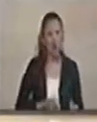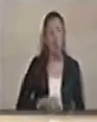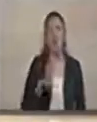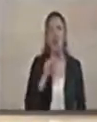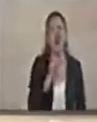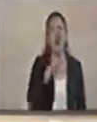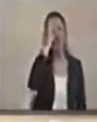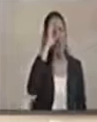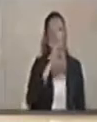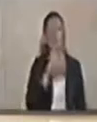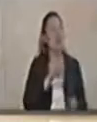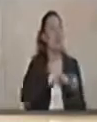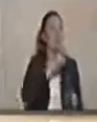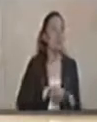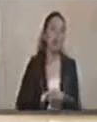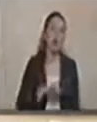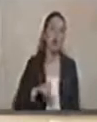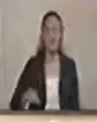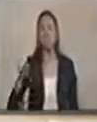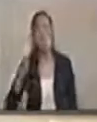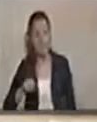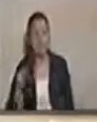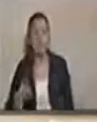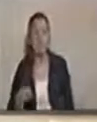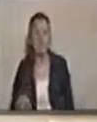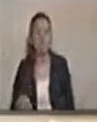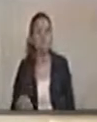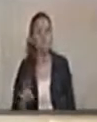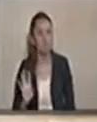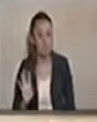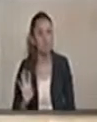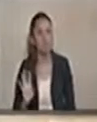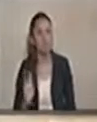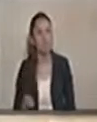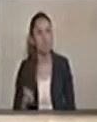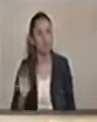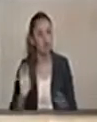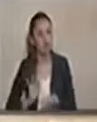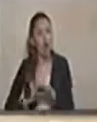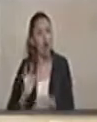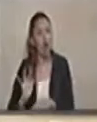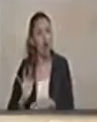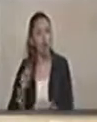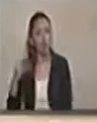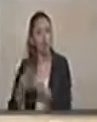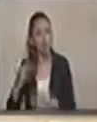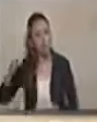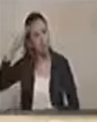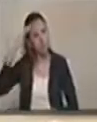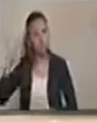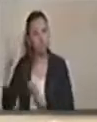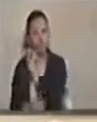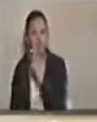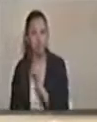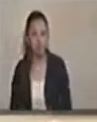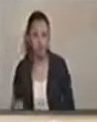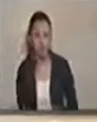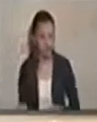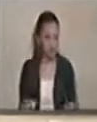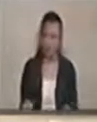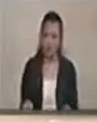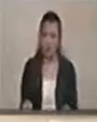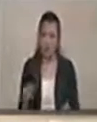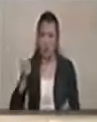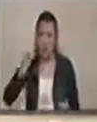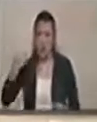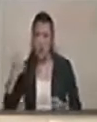dicen que la única solución es la vía de la represión y la vía policiva de la prohibición.